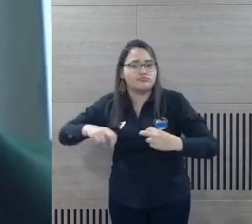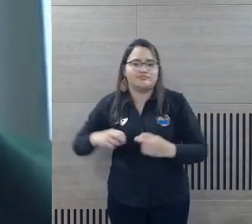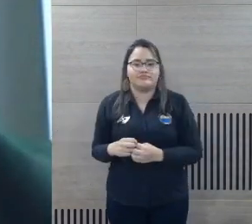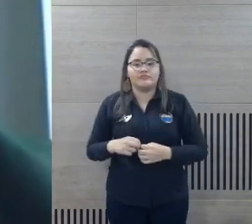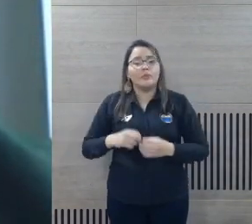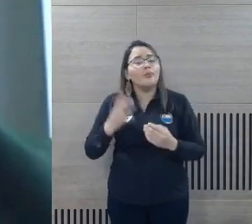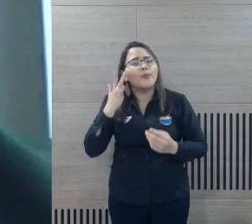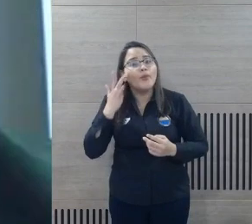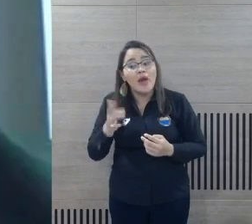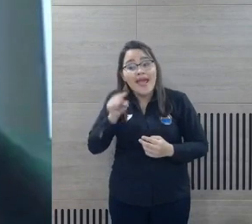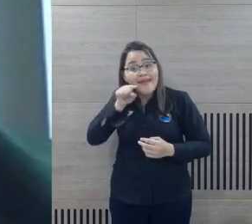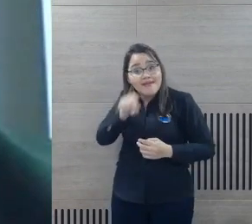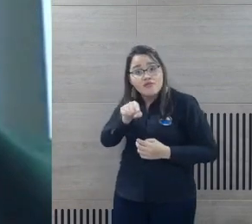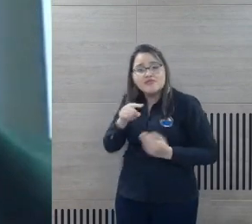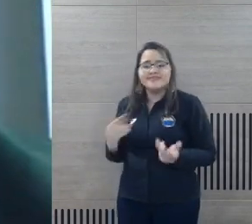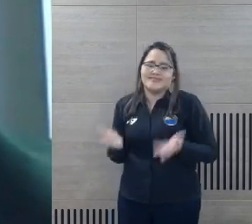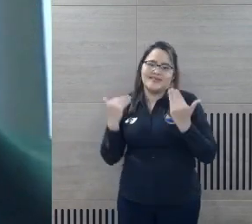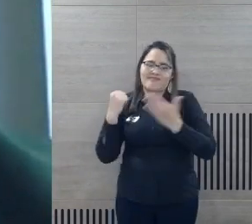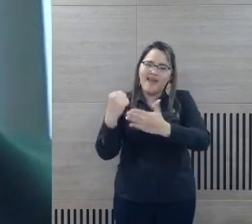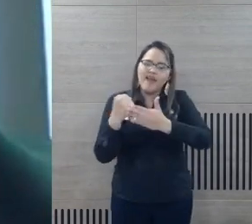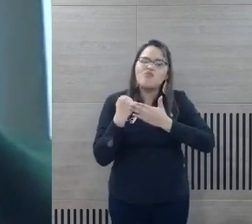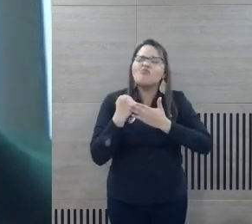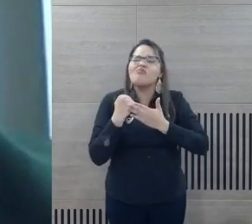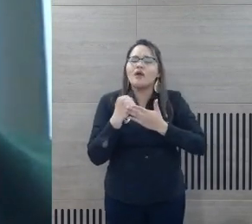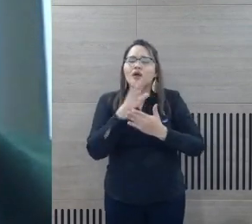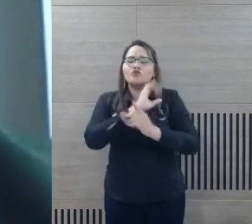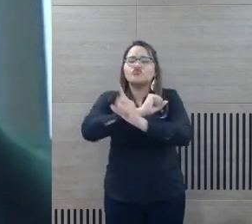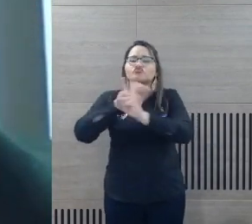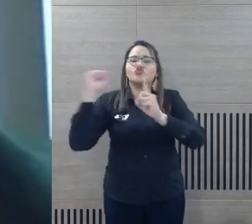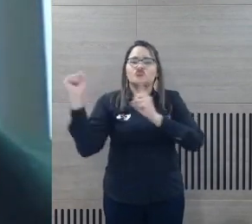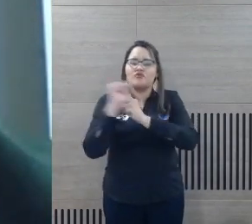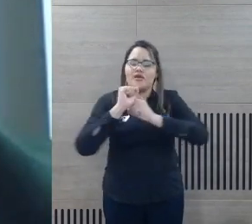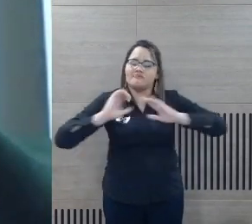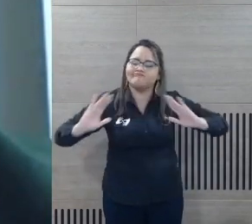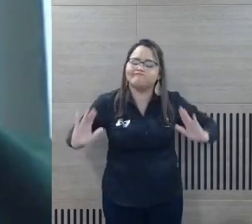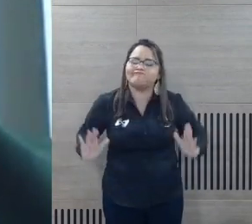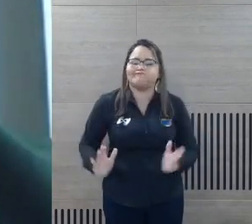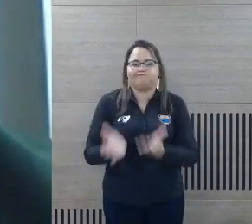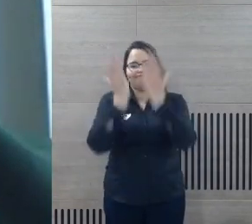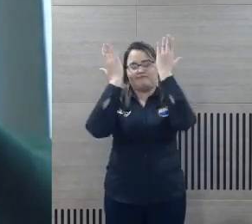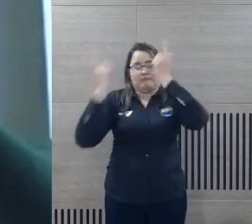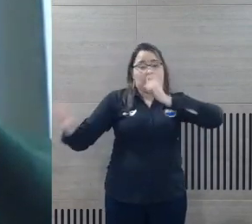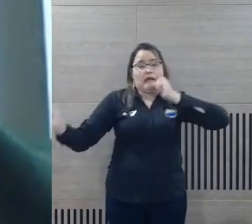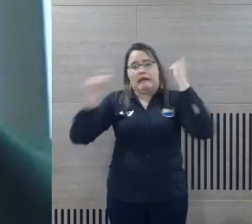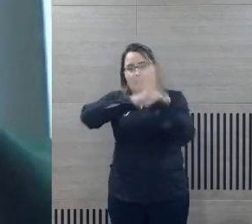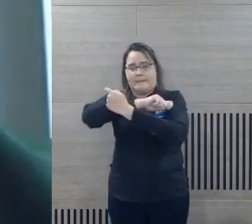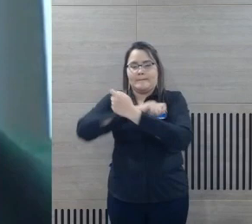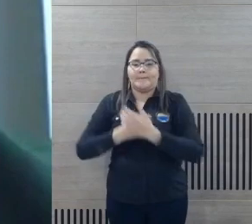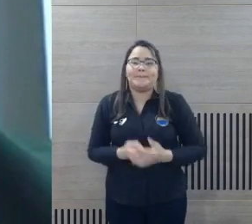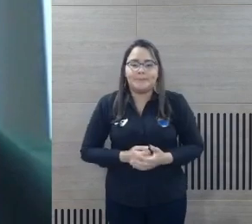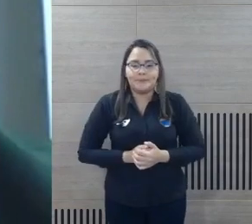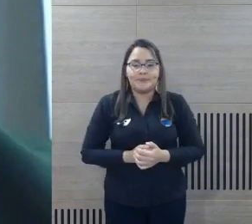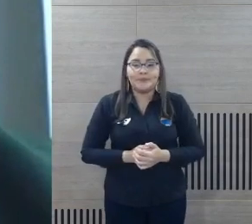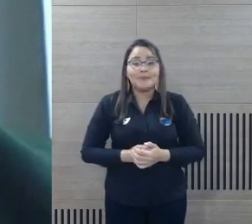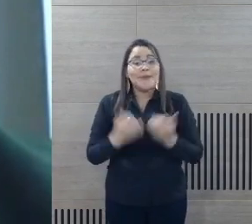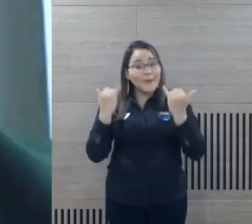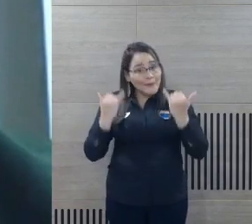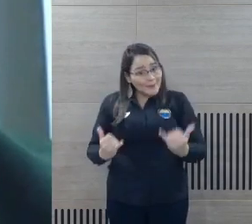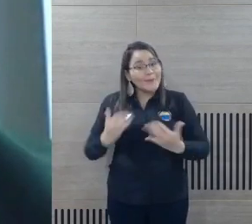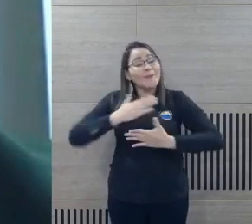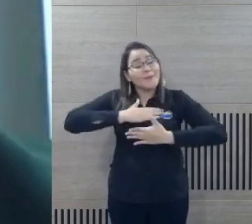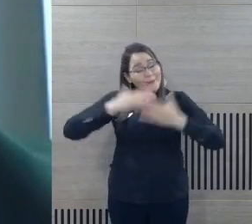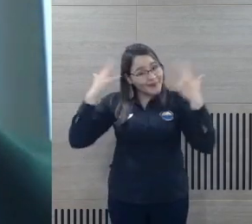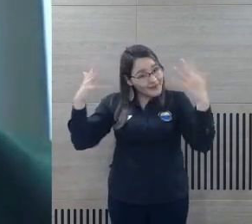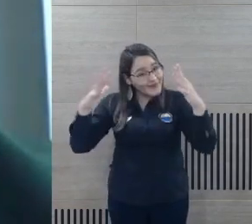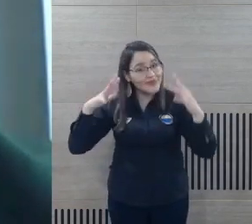a gritos. Felicito a todos los que hoy logran este peldaño, este escalón, porque la educación nunca termina.